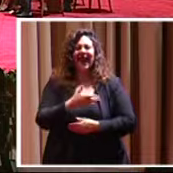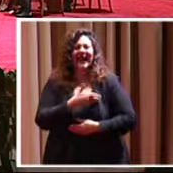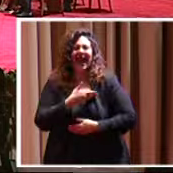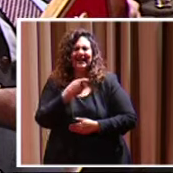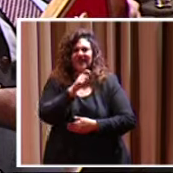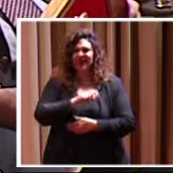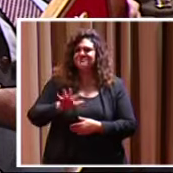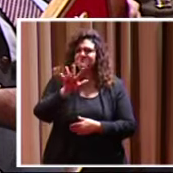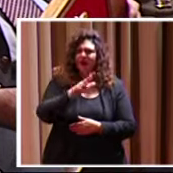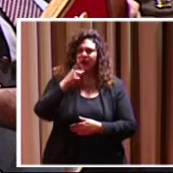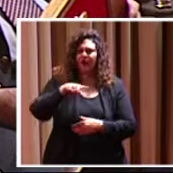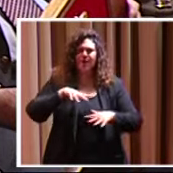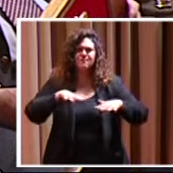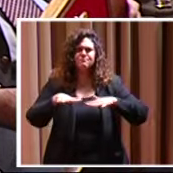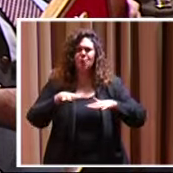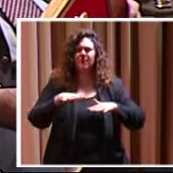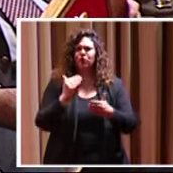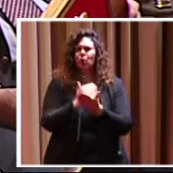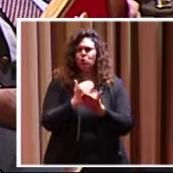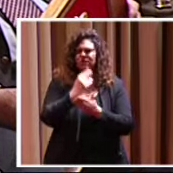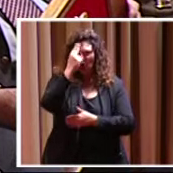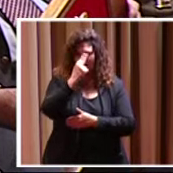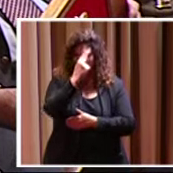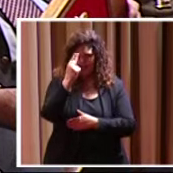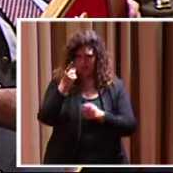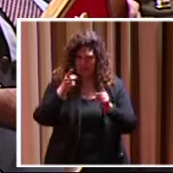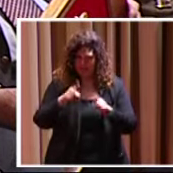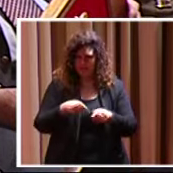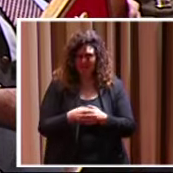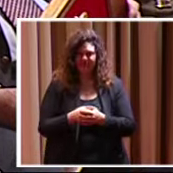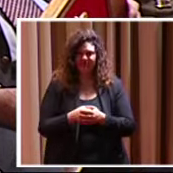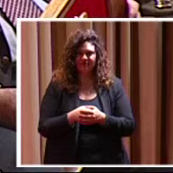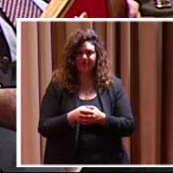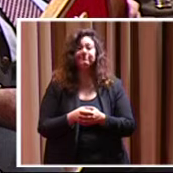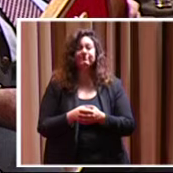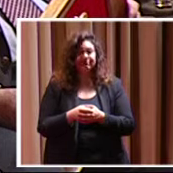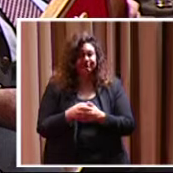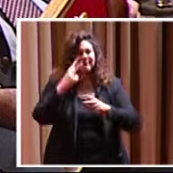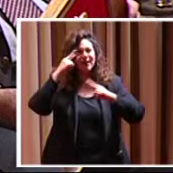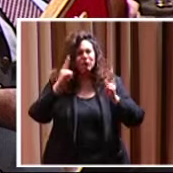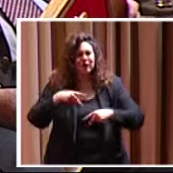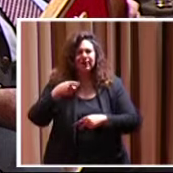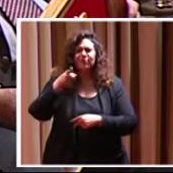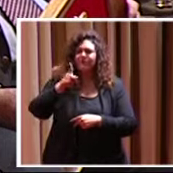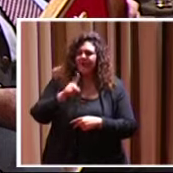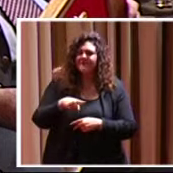Española y de los movimientos de Cursillo de Cristiandad. También se están reconociendo y se aporta